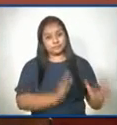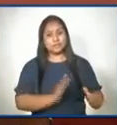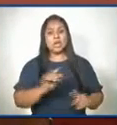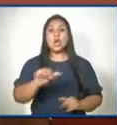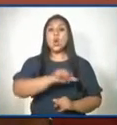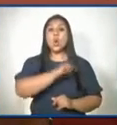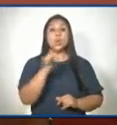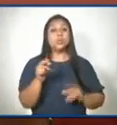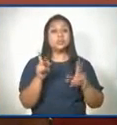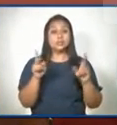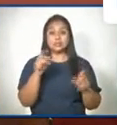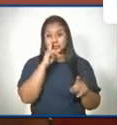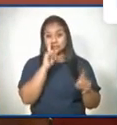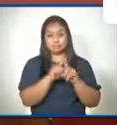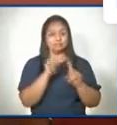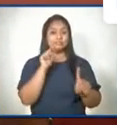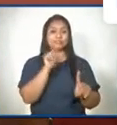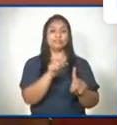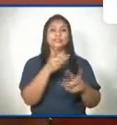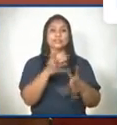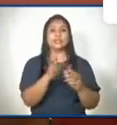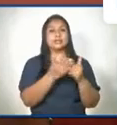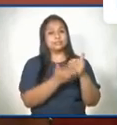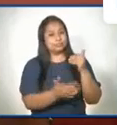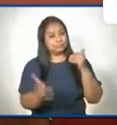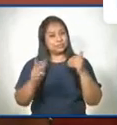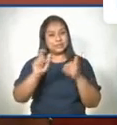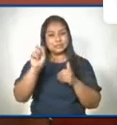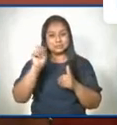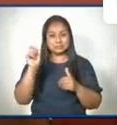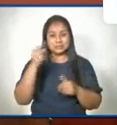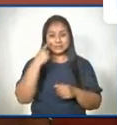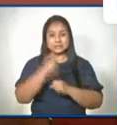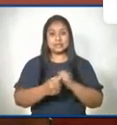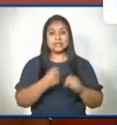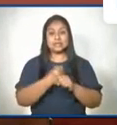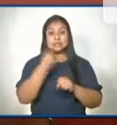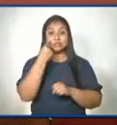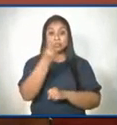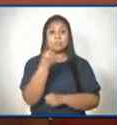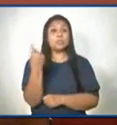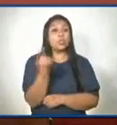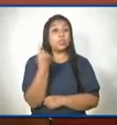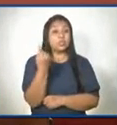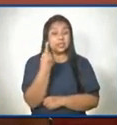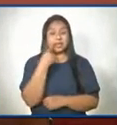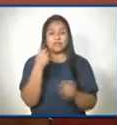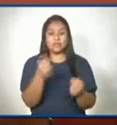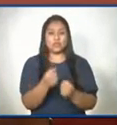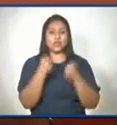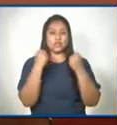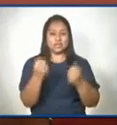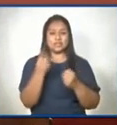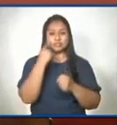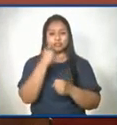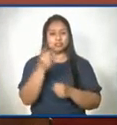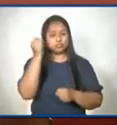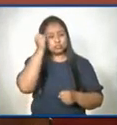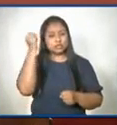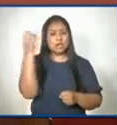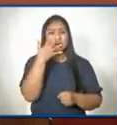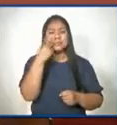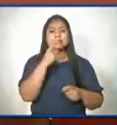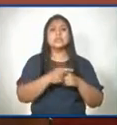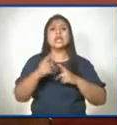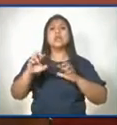que identificamos a lo largo de estos primeros meses del año fue la importancia de fortalecer las capacidades de los